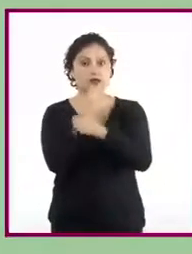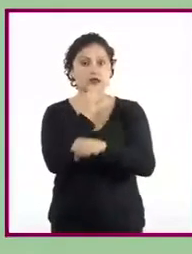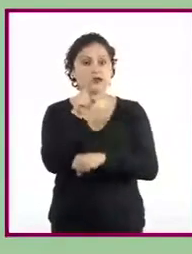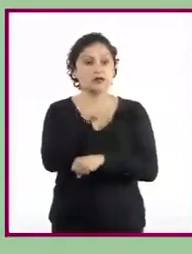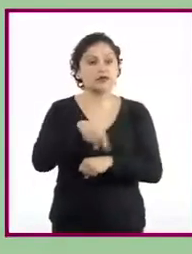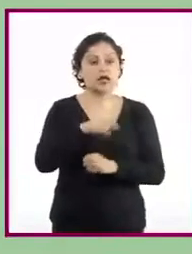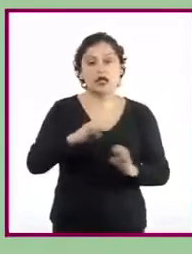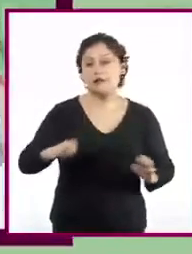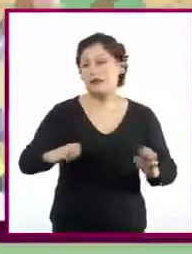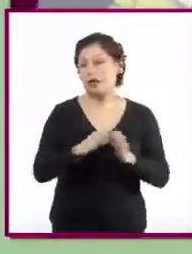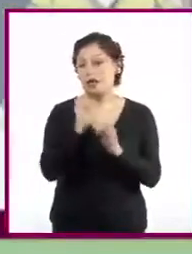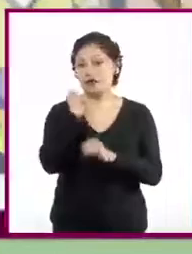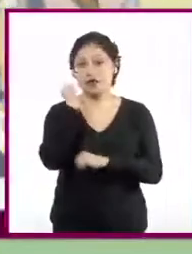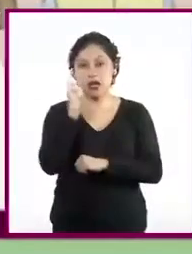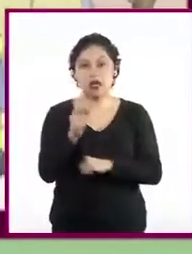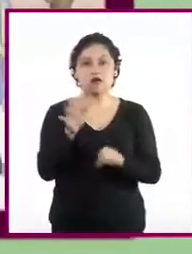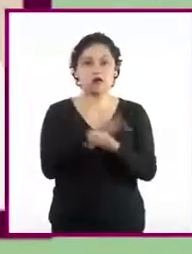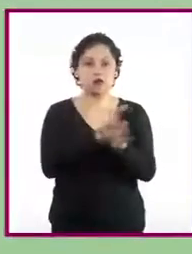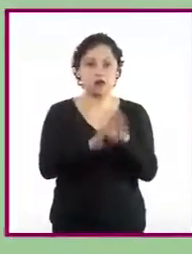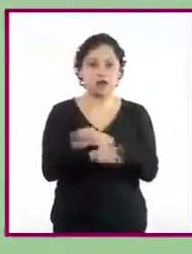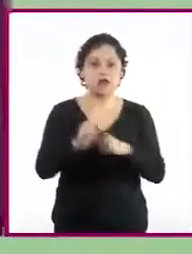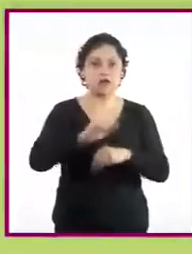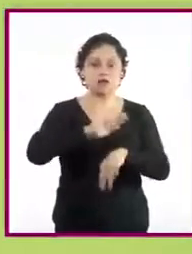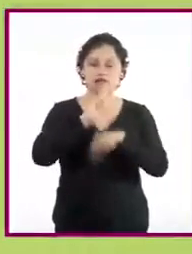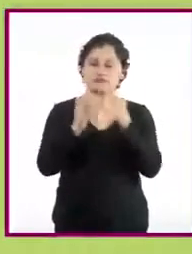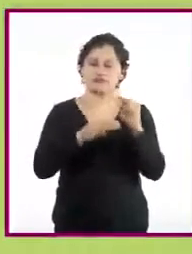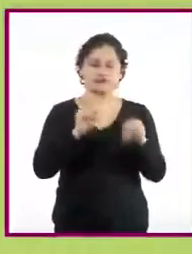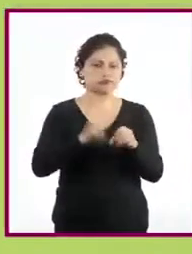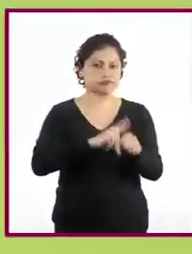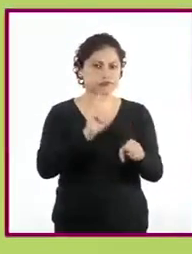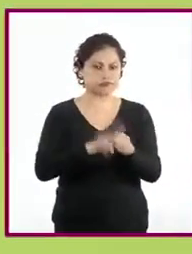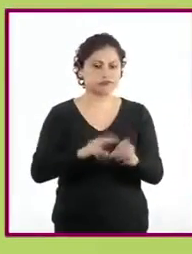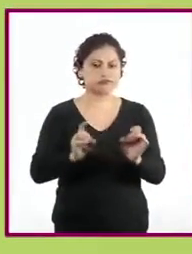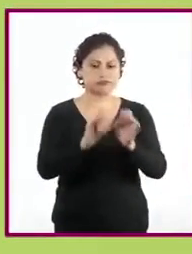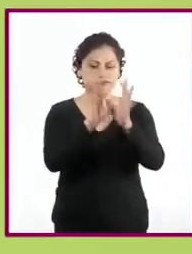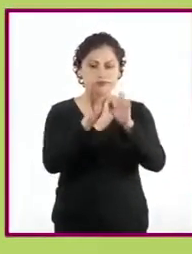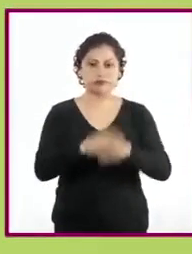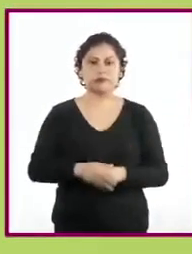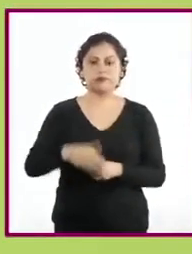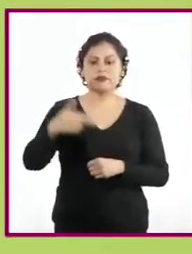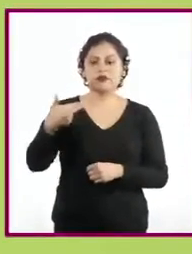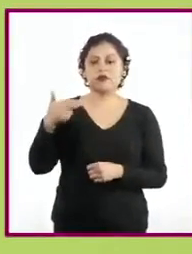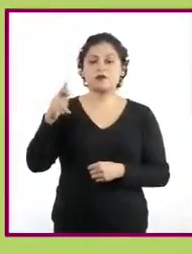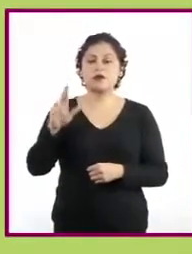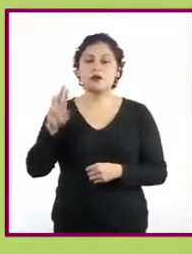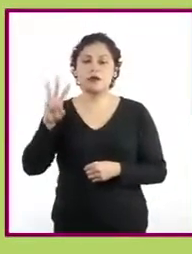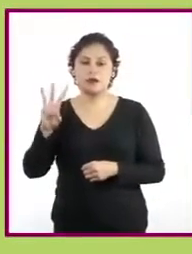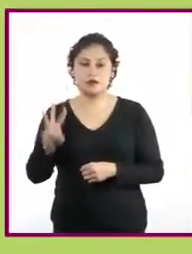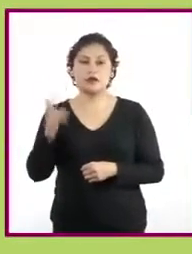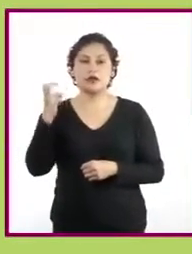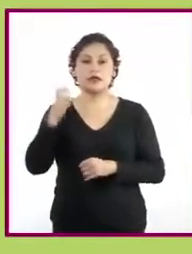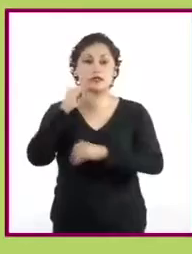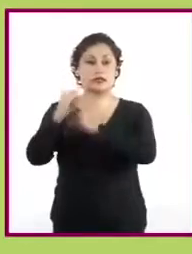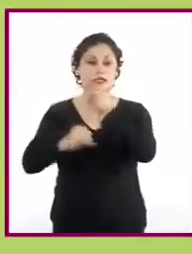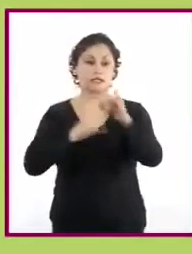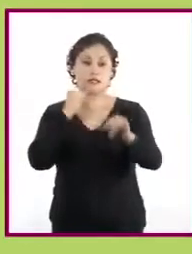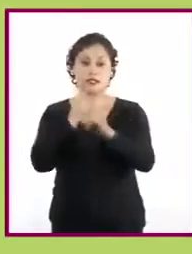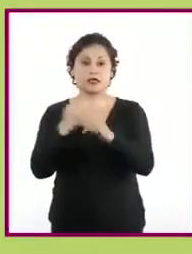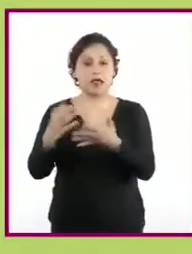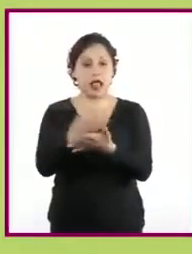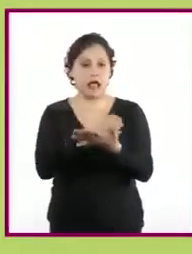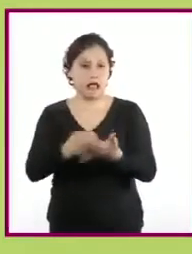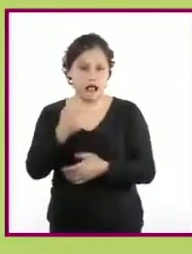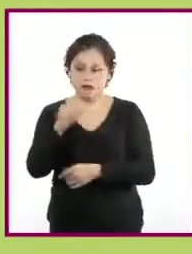situaciones de emergencia como desastres naturales. Human Rights Watch es una organización internacional sin fines de